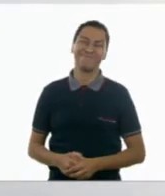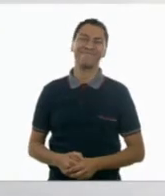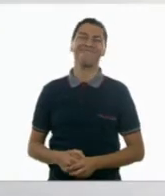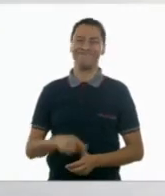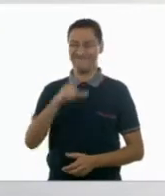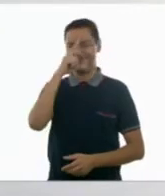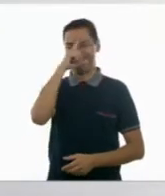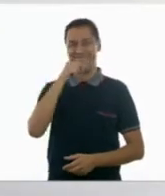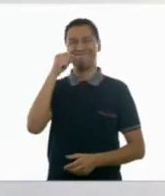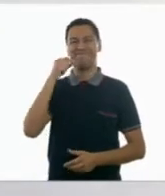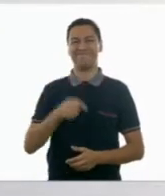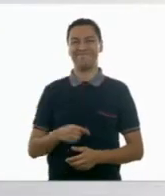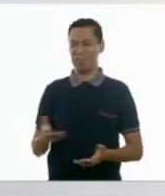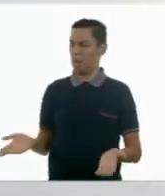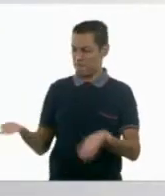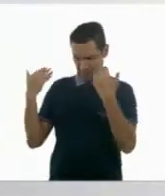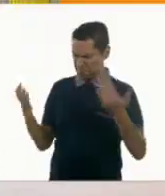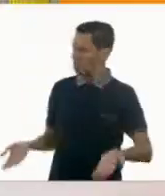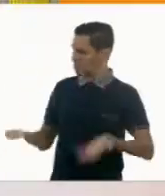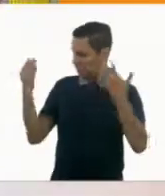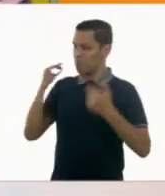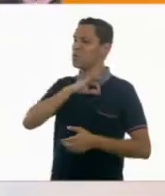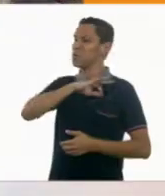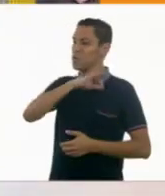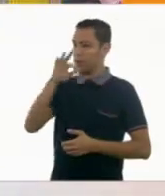Ay, vamos, sí puedes.